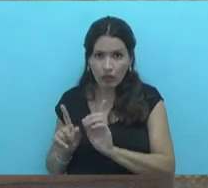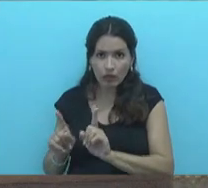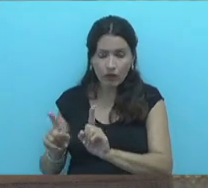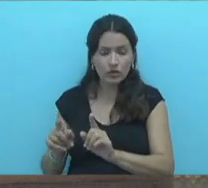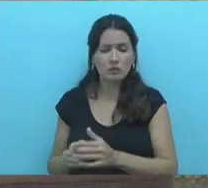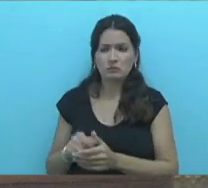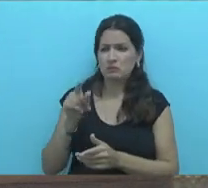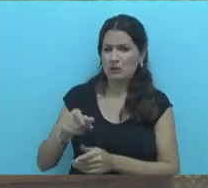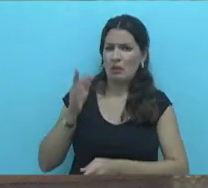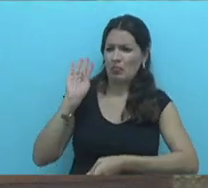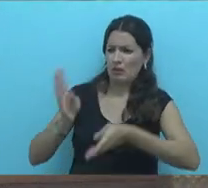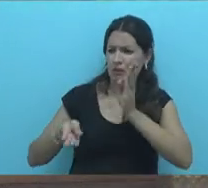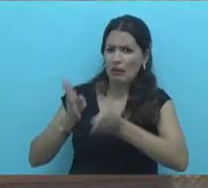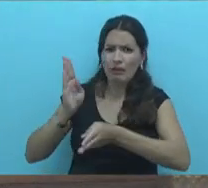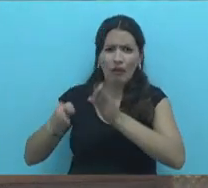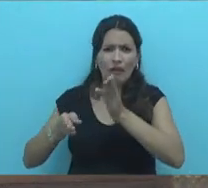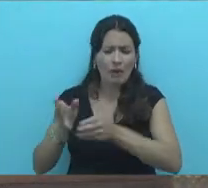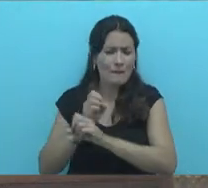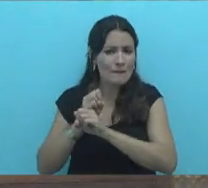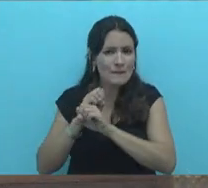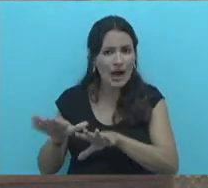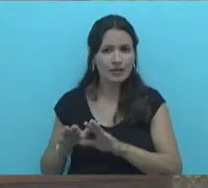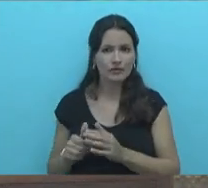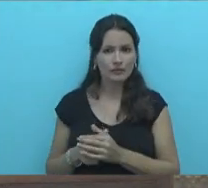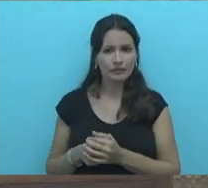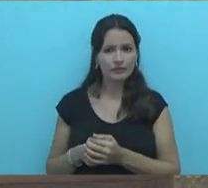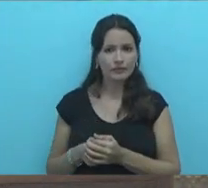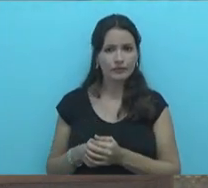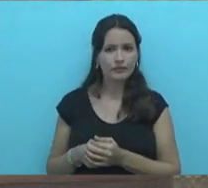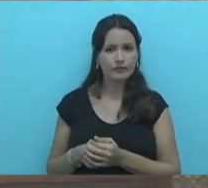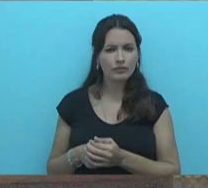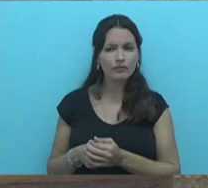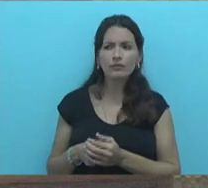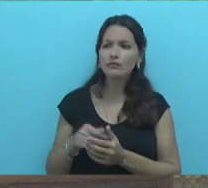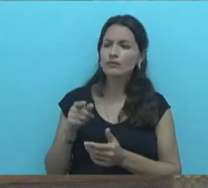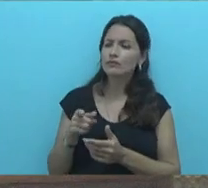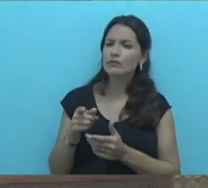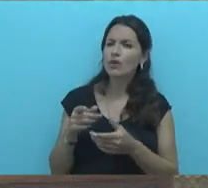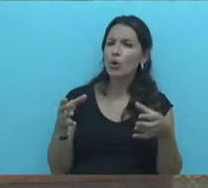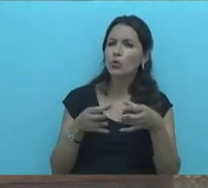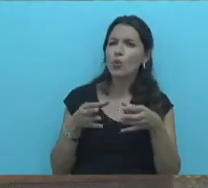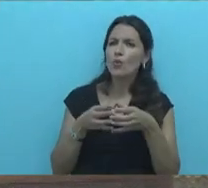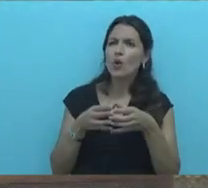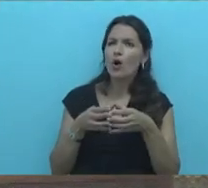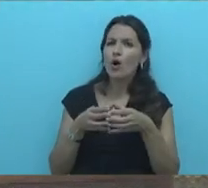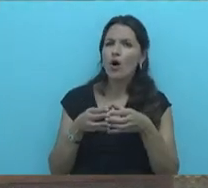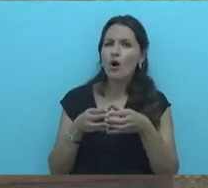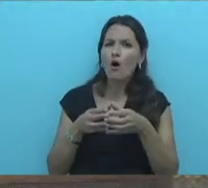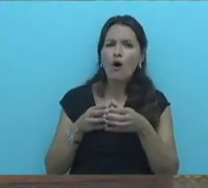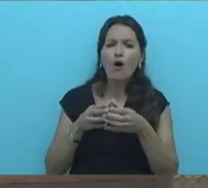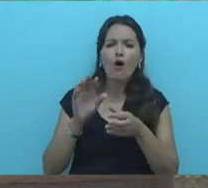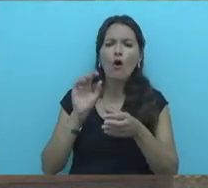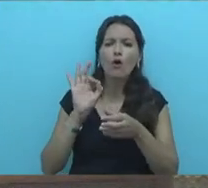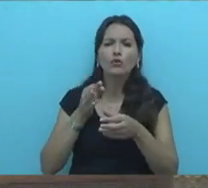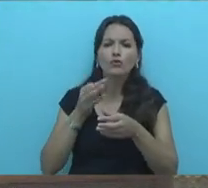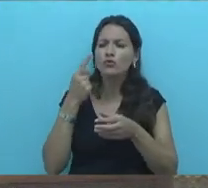de solteros de Acíndar. ¿Cómo tenía la información la patronal de Acíndar de quienes tenían